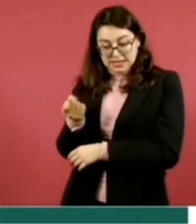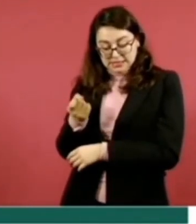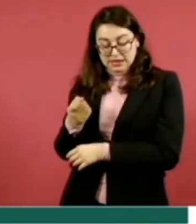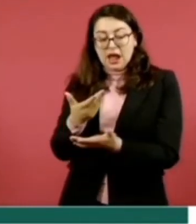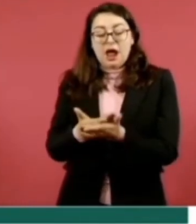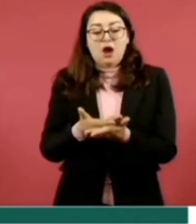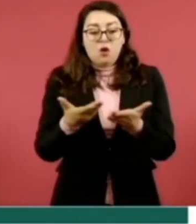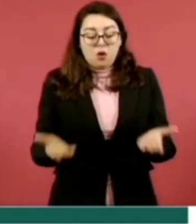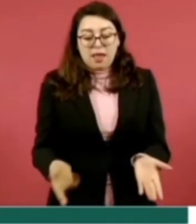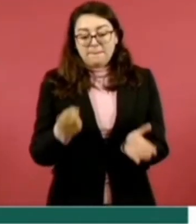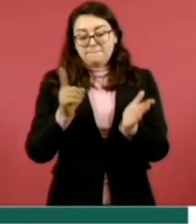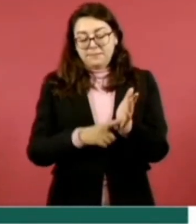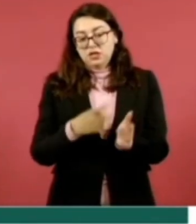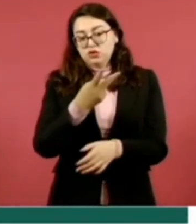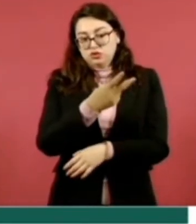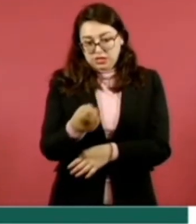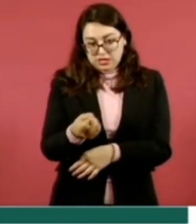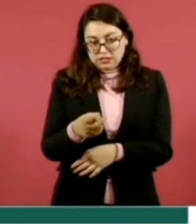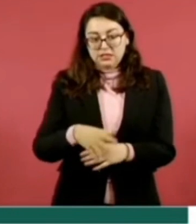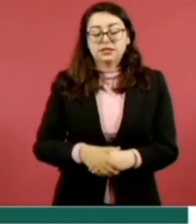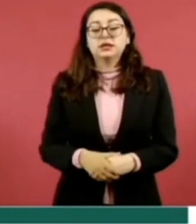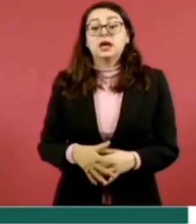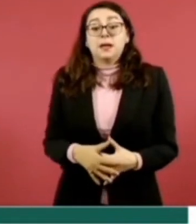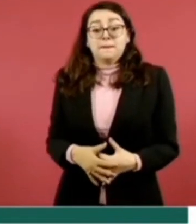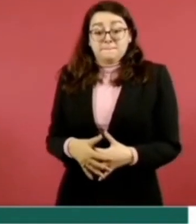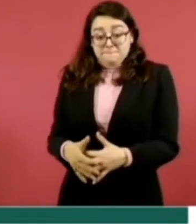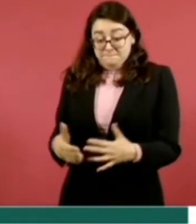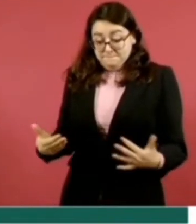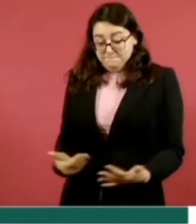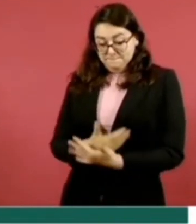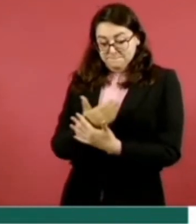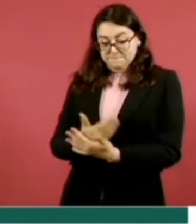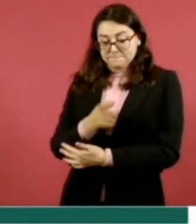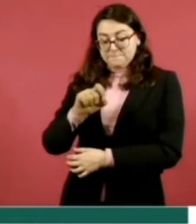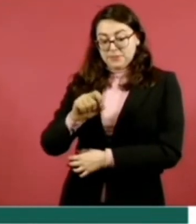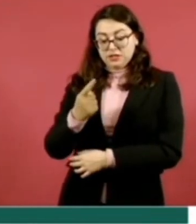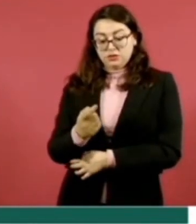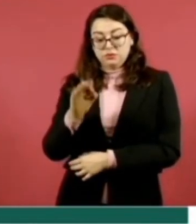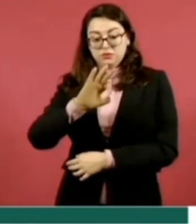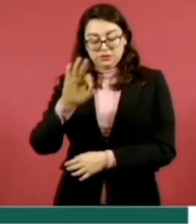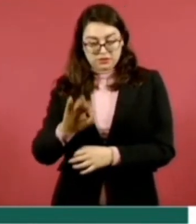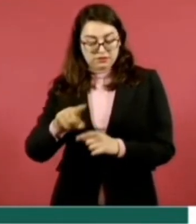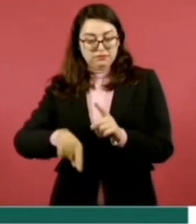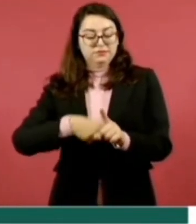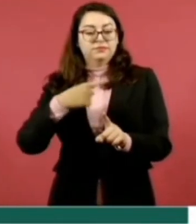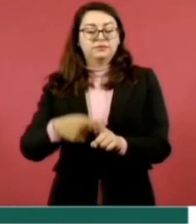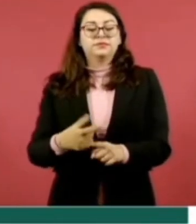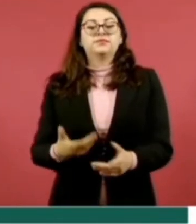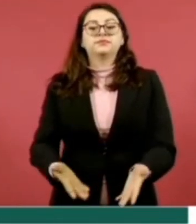1,247. También el número de partos atendidos creció en un 21%. En el caso de